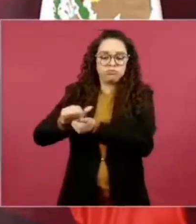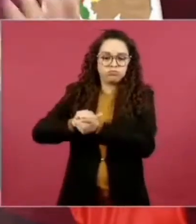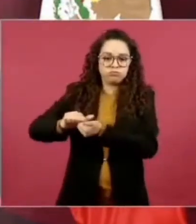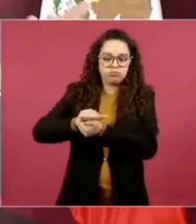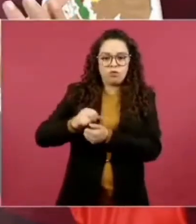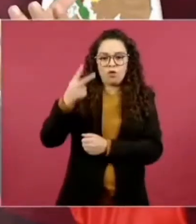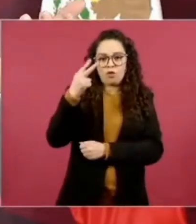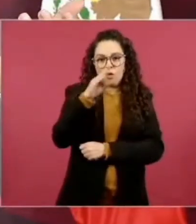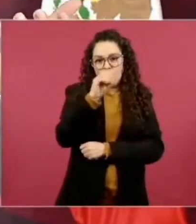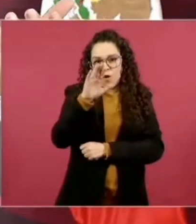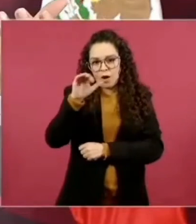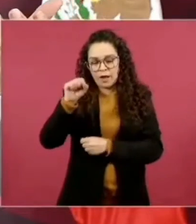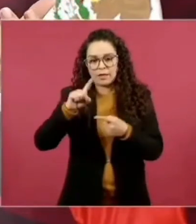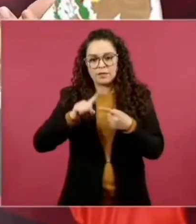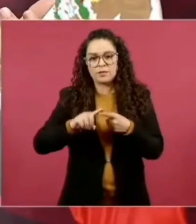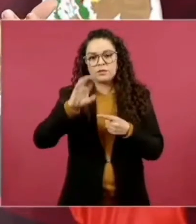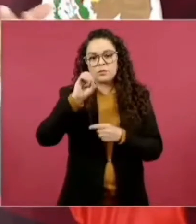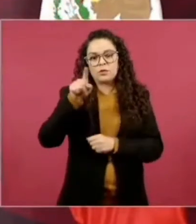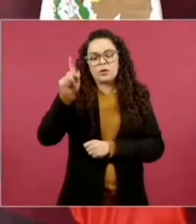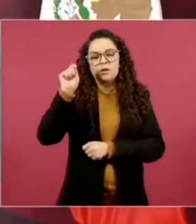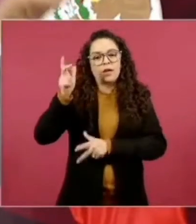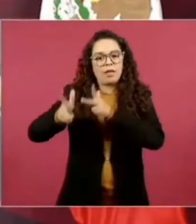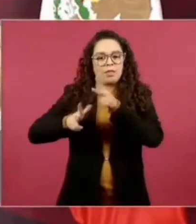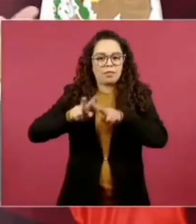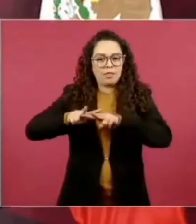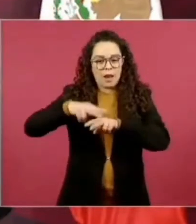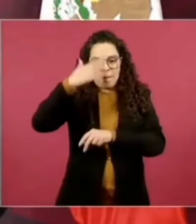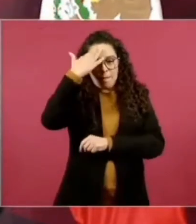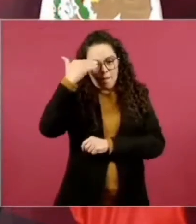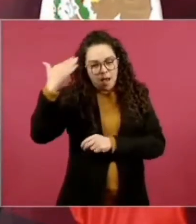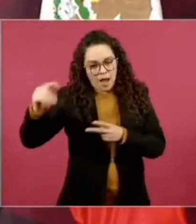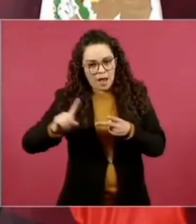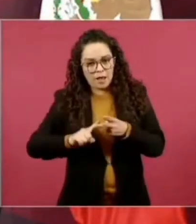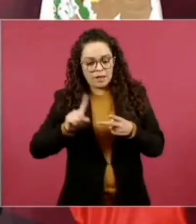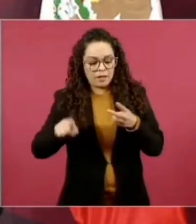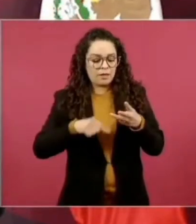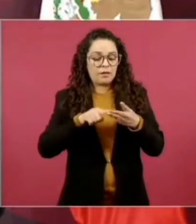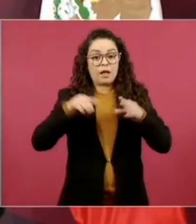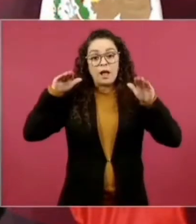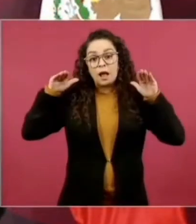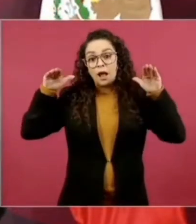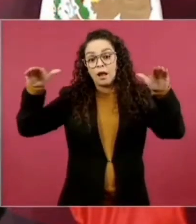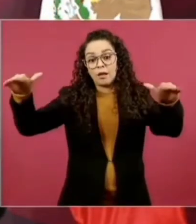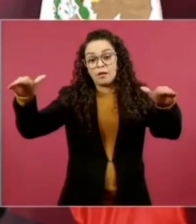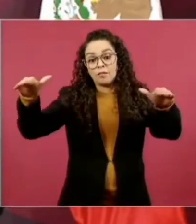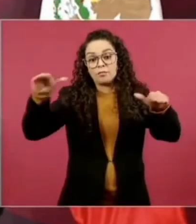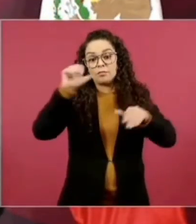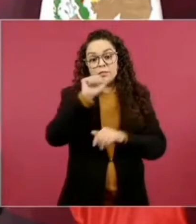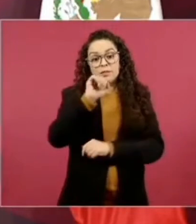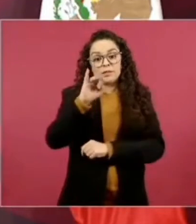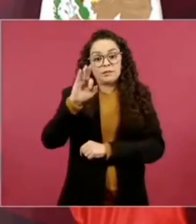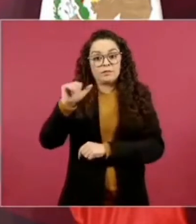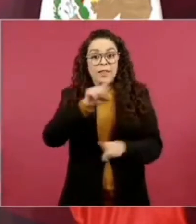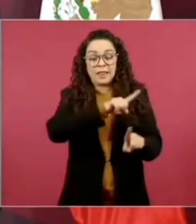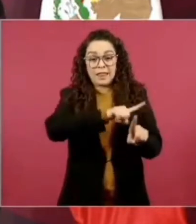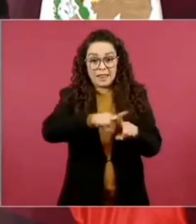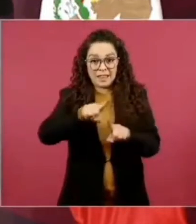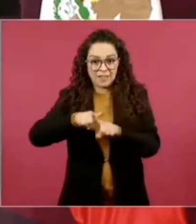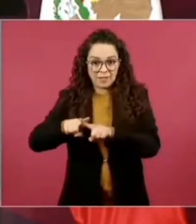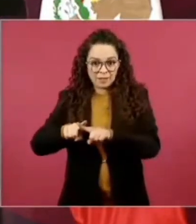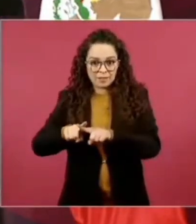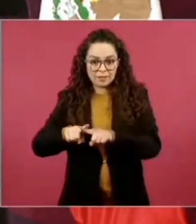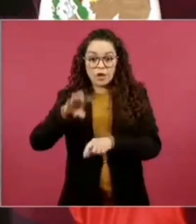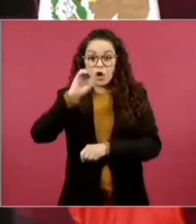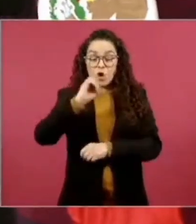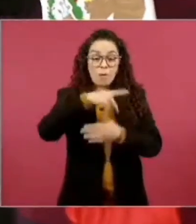estamos terminando, o el aeropuerto Felipe Ángeles, o estos programas de